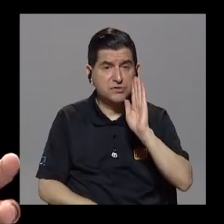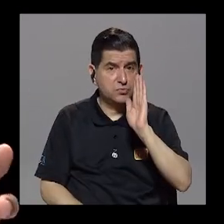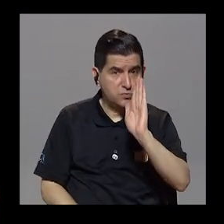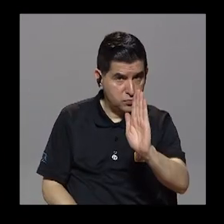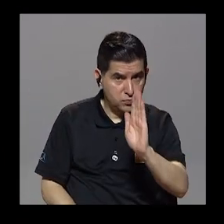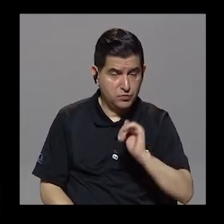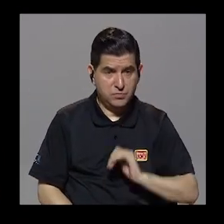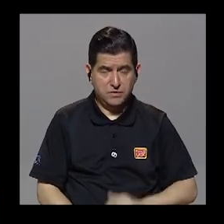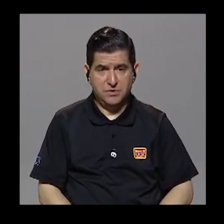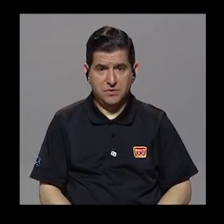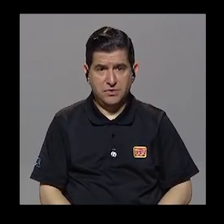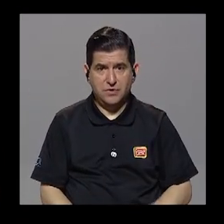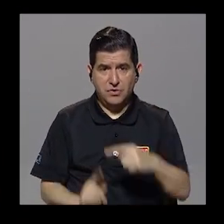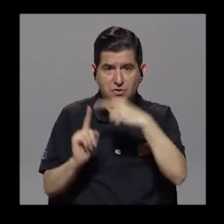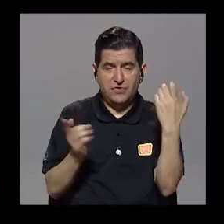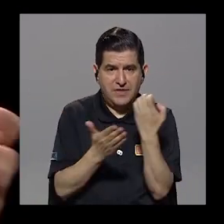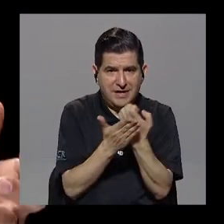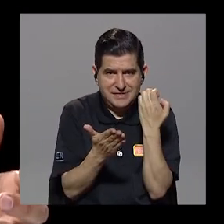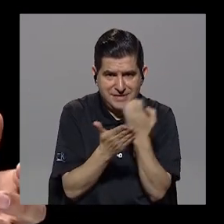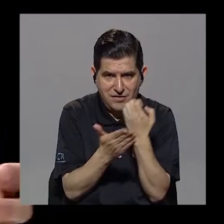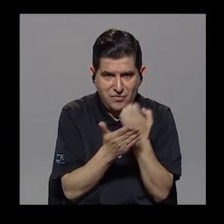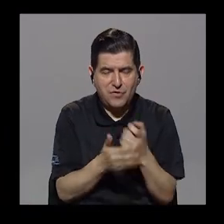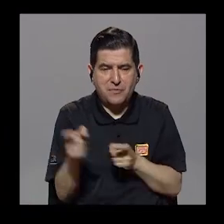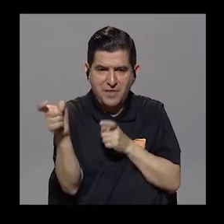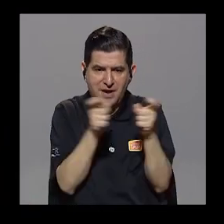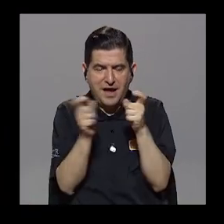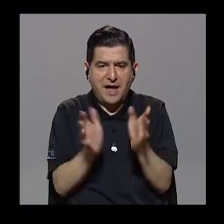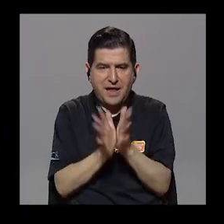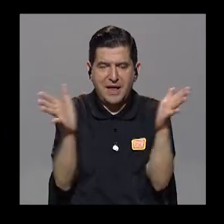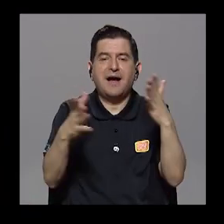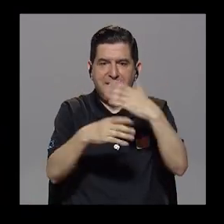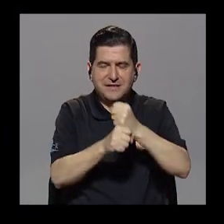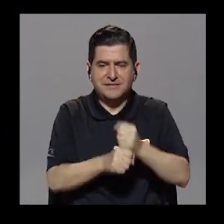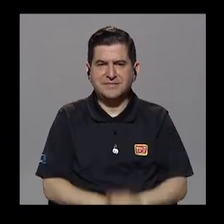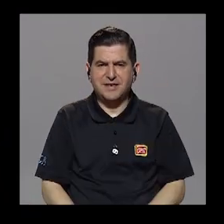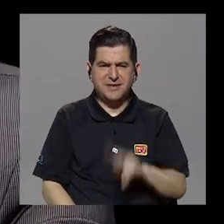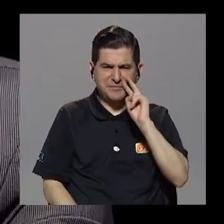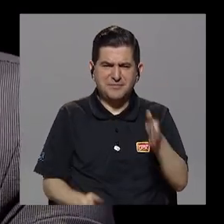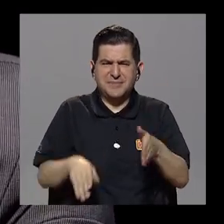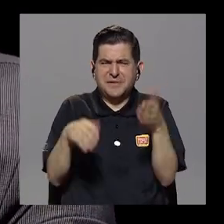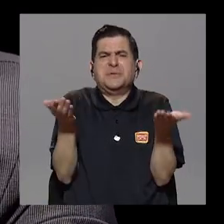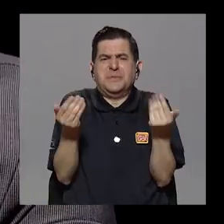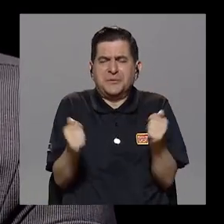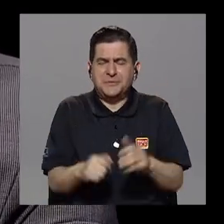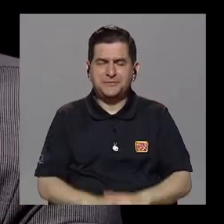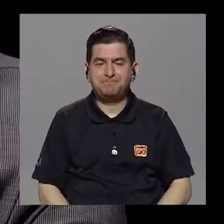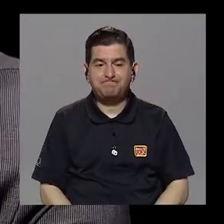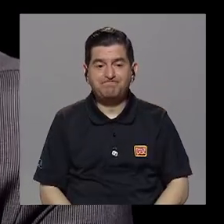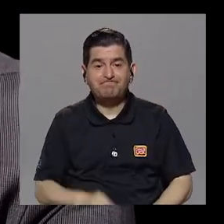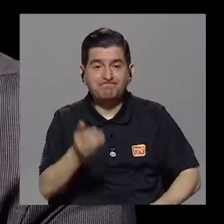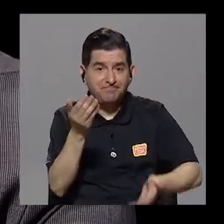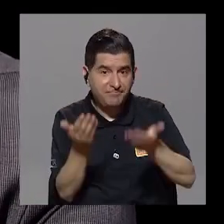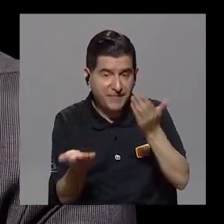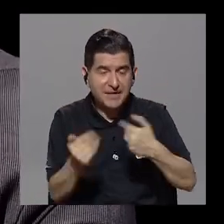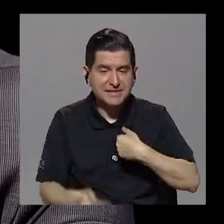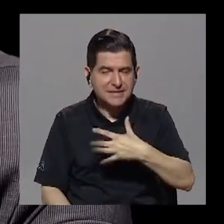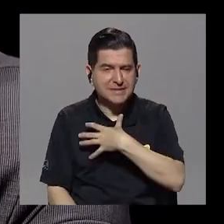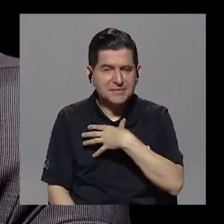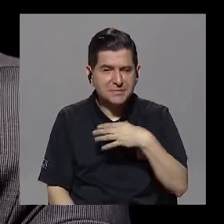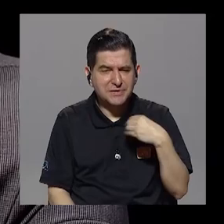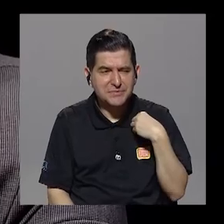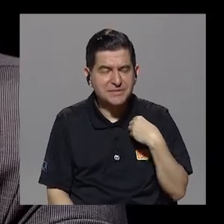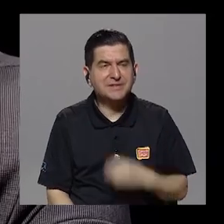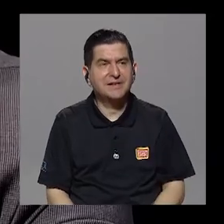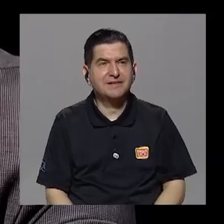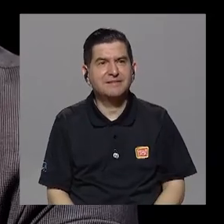uh-huh. que desde la economía hacia administración pública, ¿cómo sí. podemos verlo? Sí, tal vez me gustaría, esto es